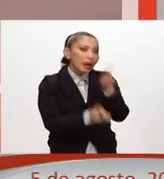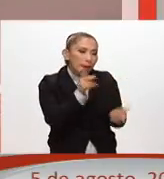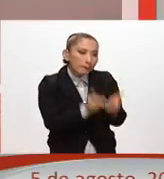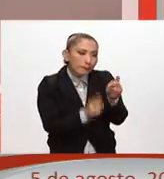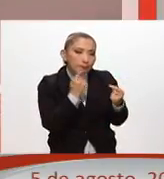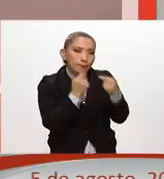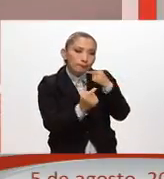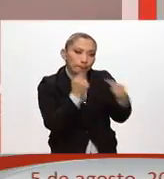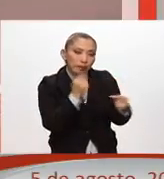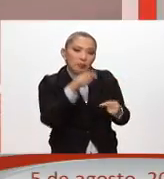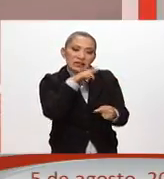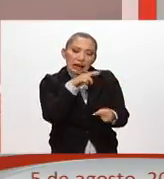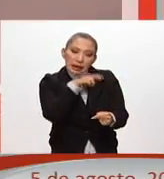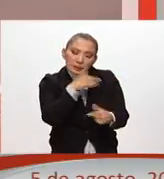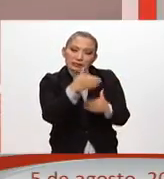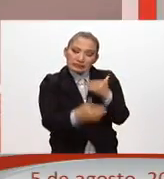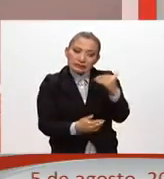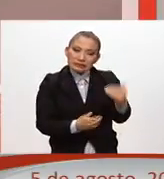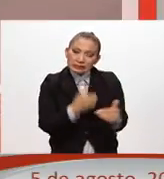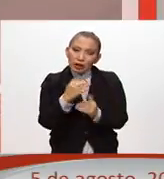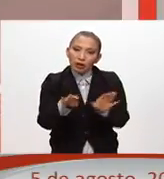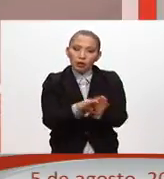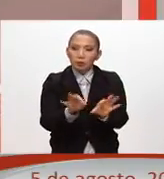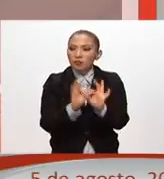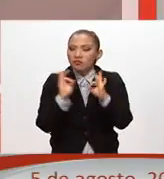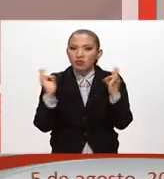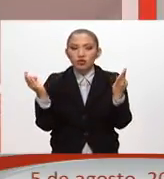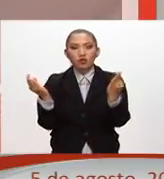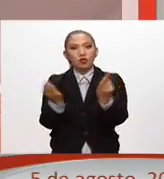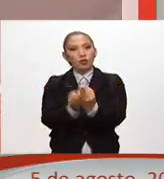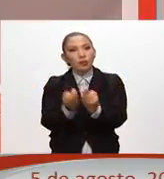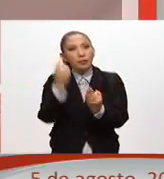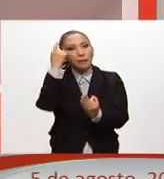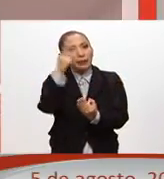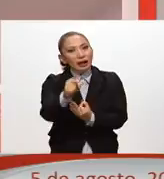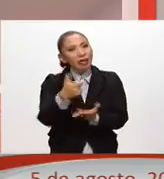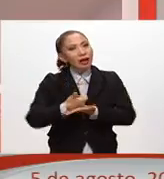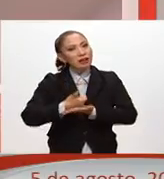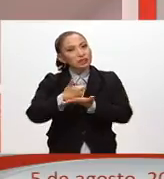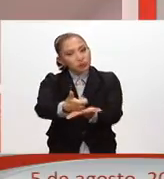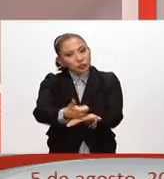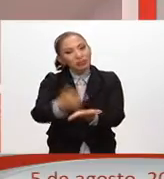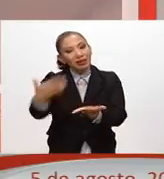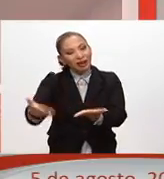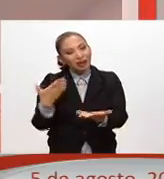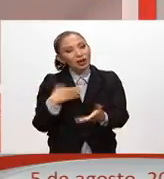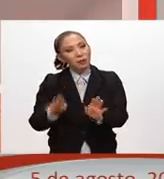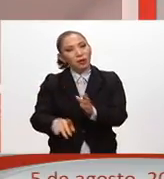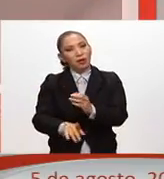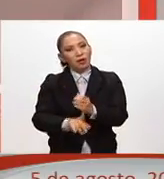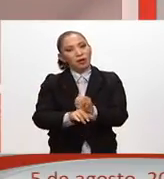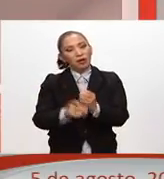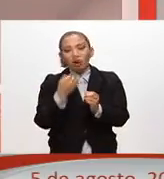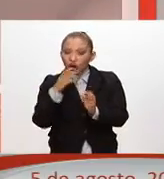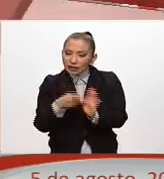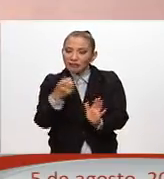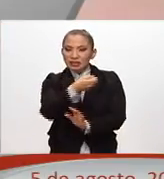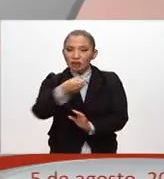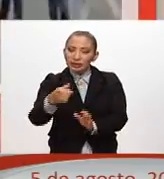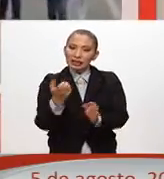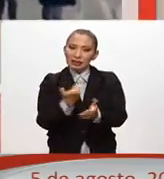apurar una vía de salida y que permita restablecer la tranquilidad, el orden y la